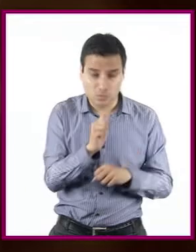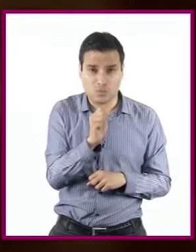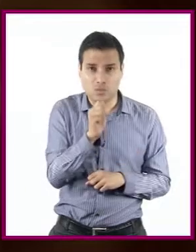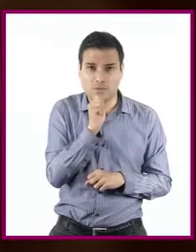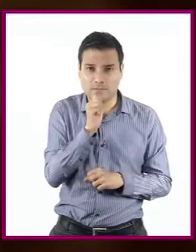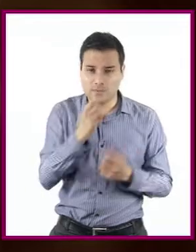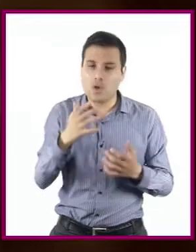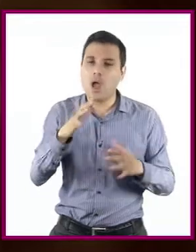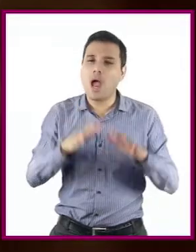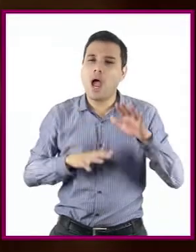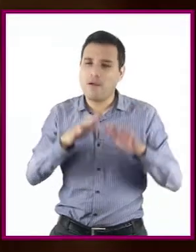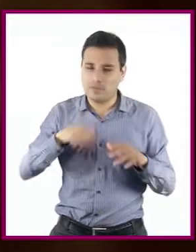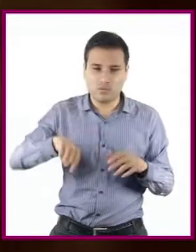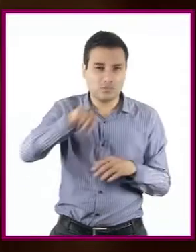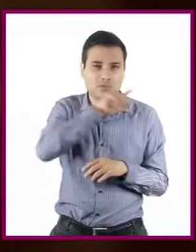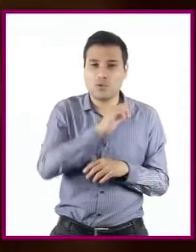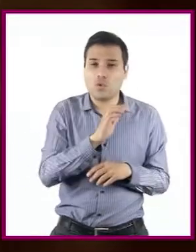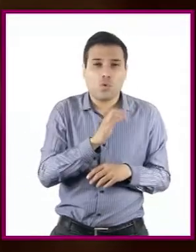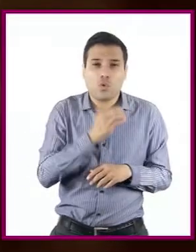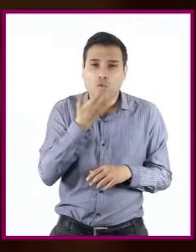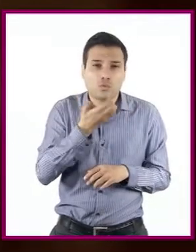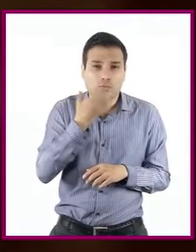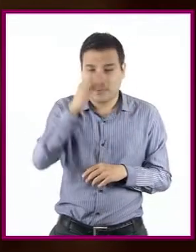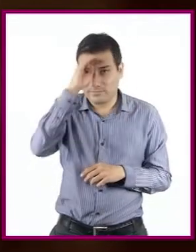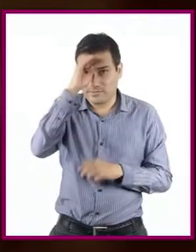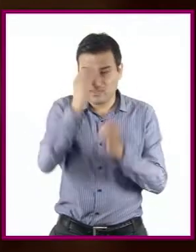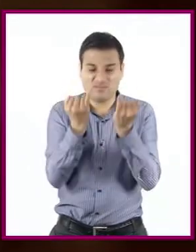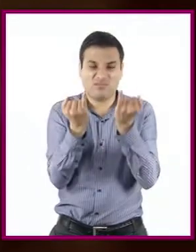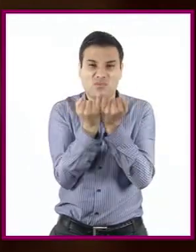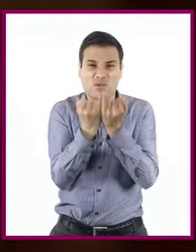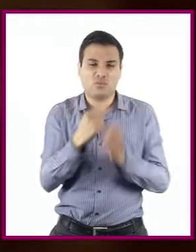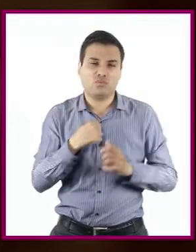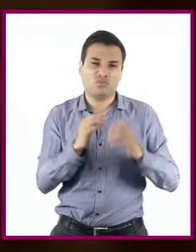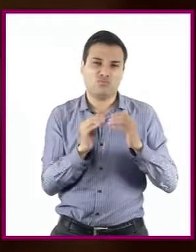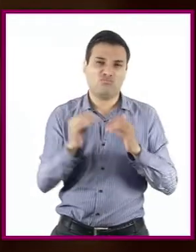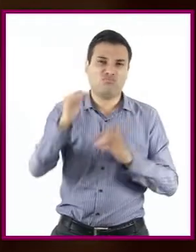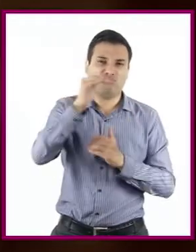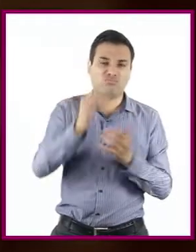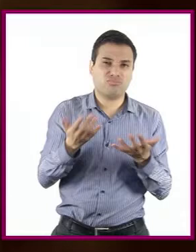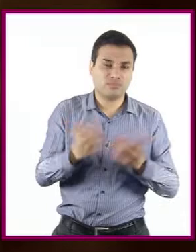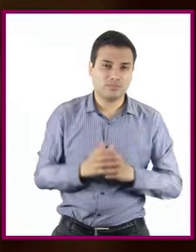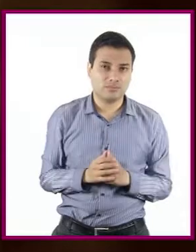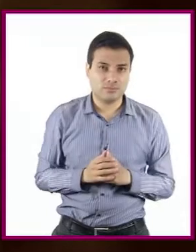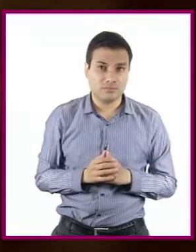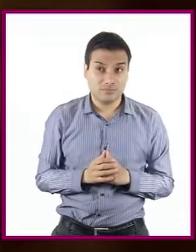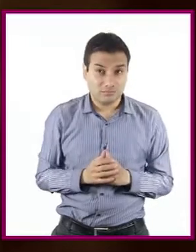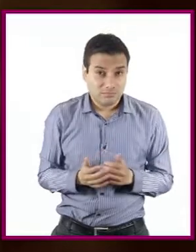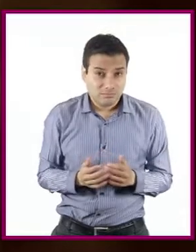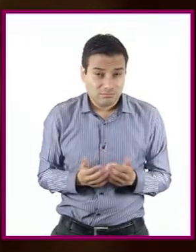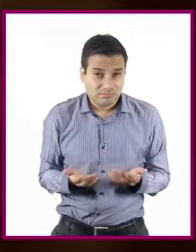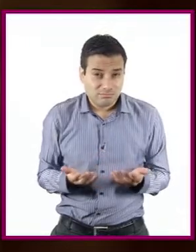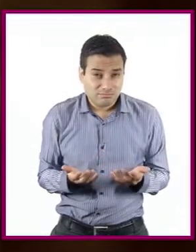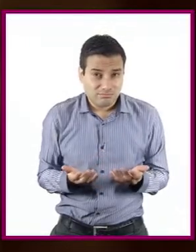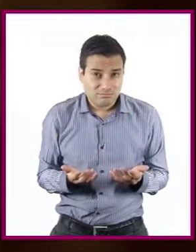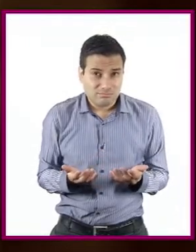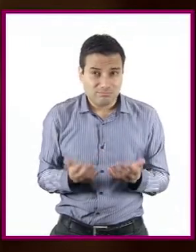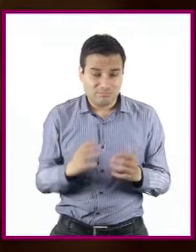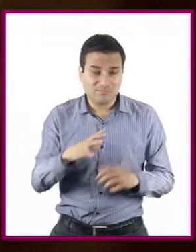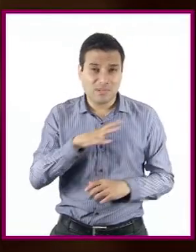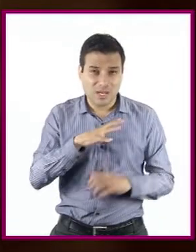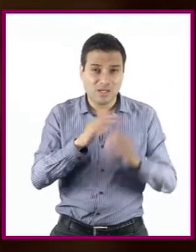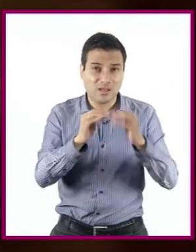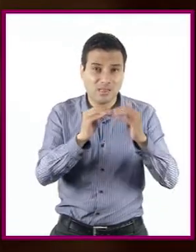a veces inconscientemente, desde esta colonialidad racista, en una sociedad en donde nos parece normal la desigualdad y